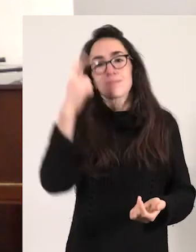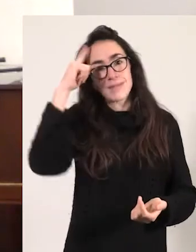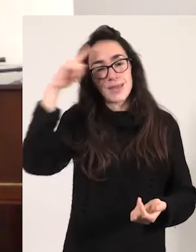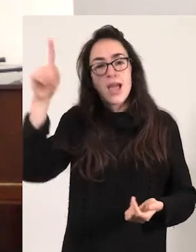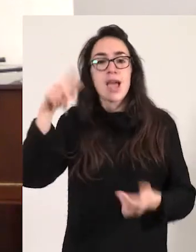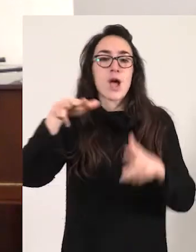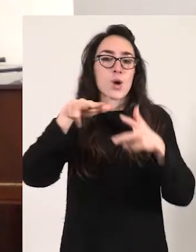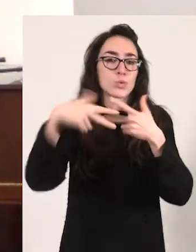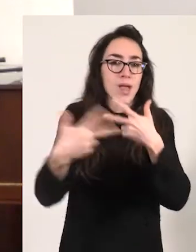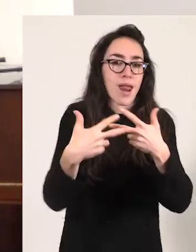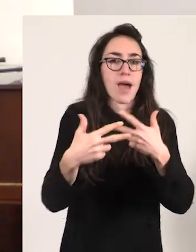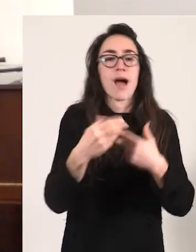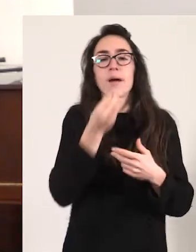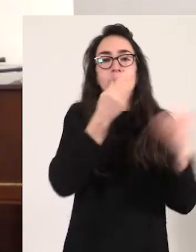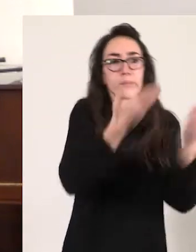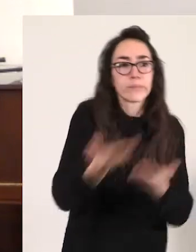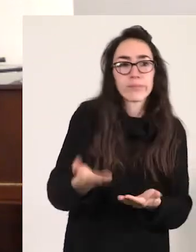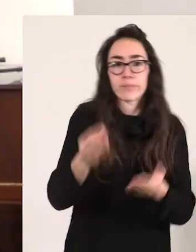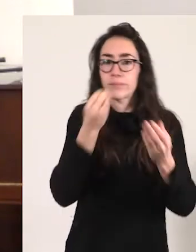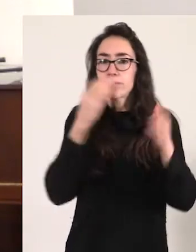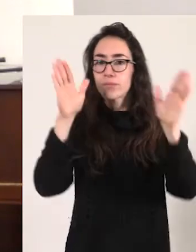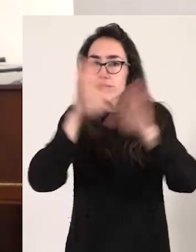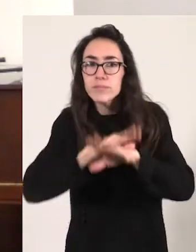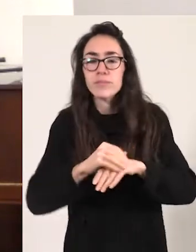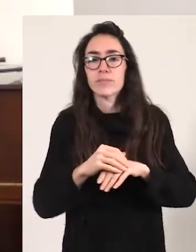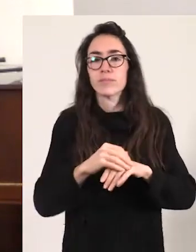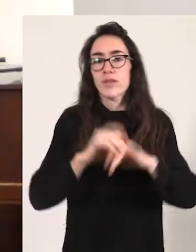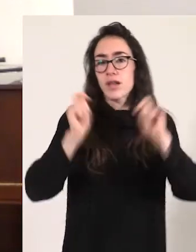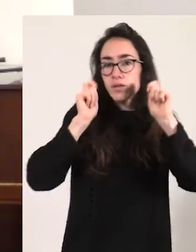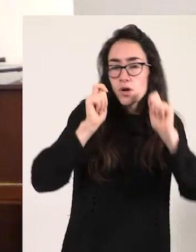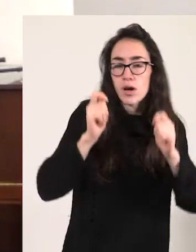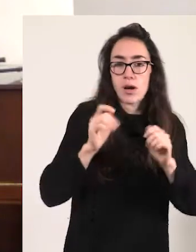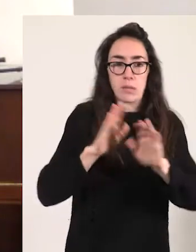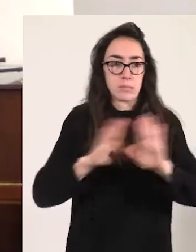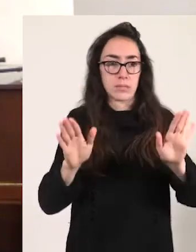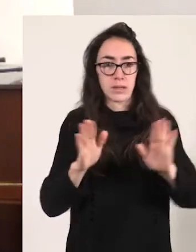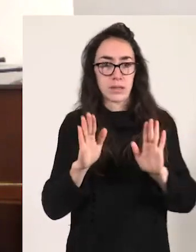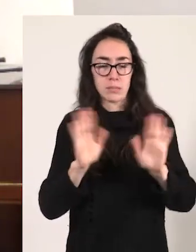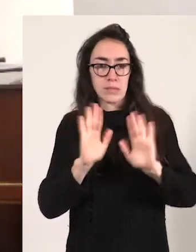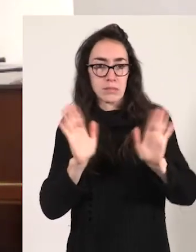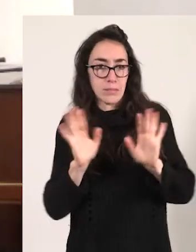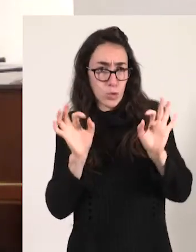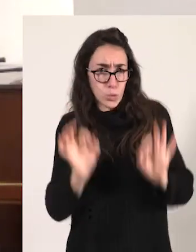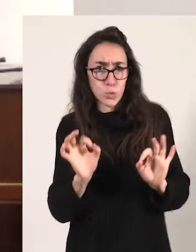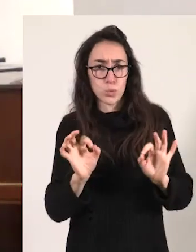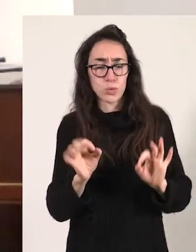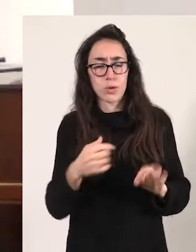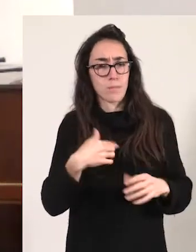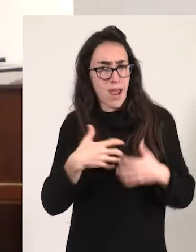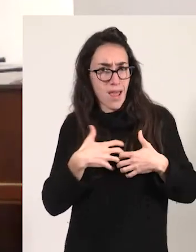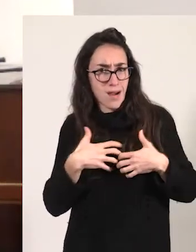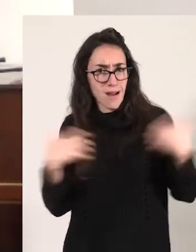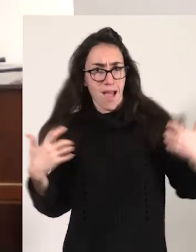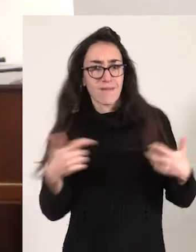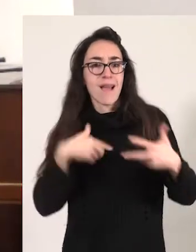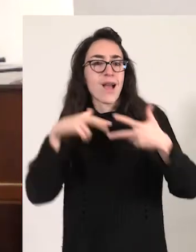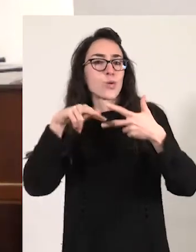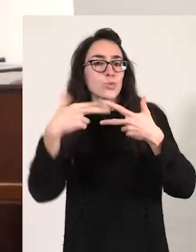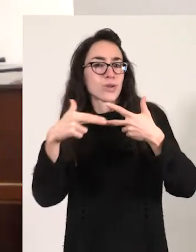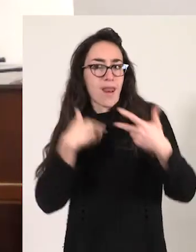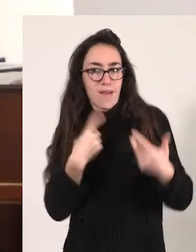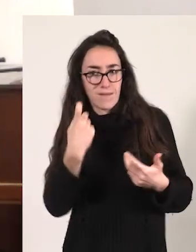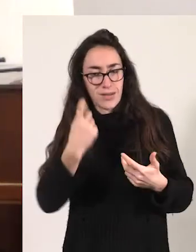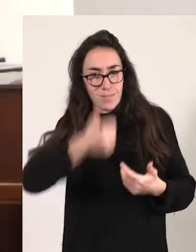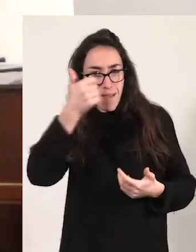ejemplo, que yo sé decir ongi etorri, gabón, egunon, eskerrik asko y zorionak, y ya está, en euskera,